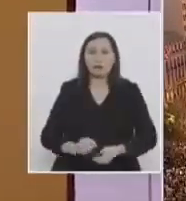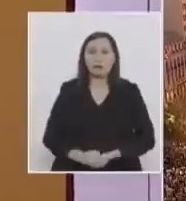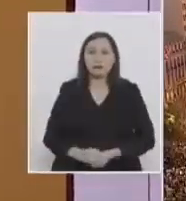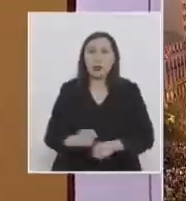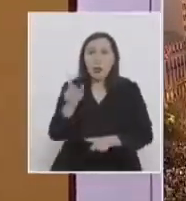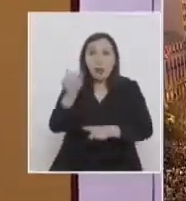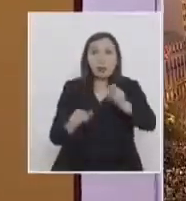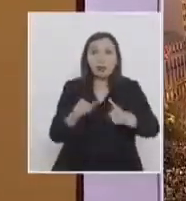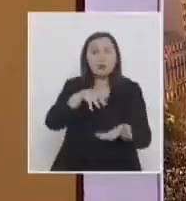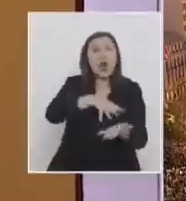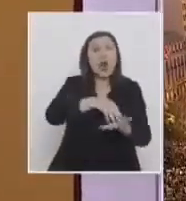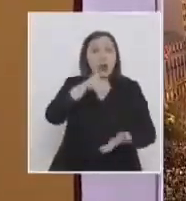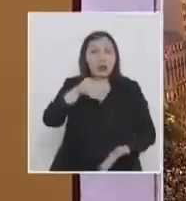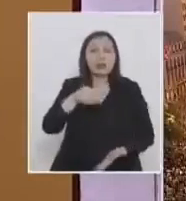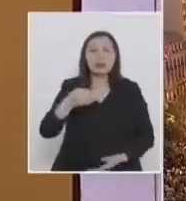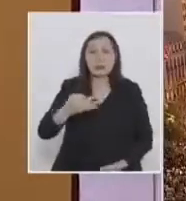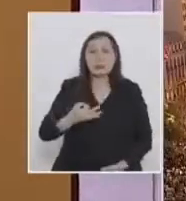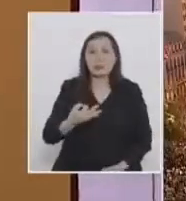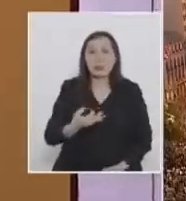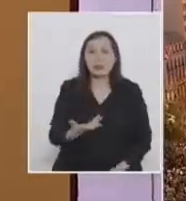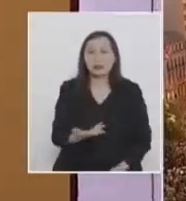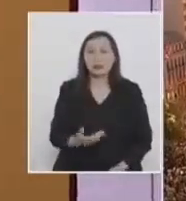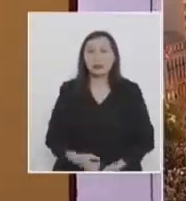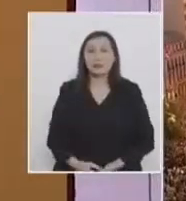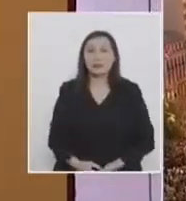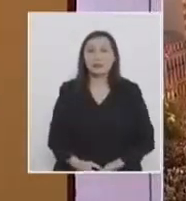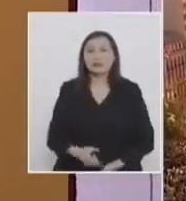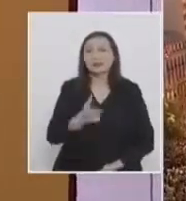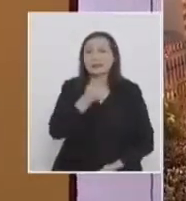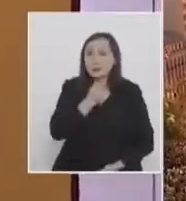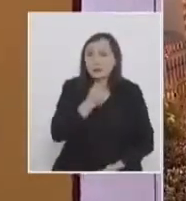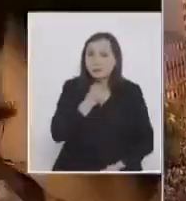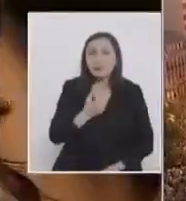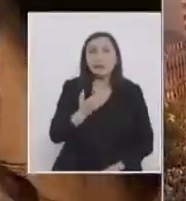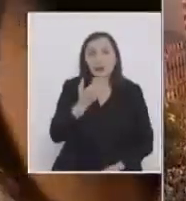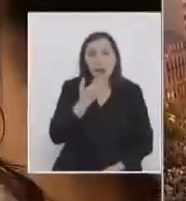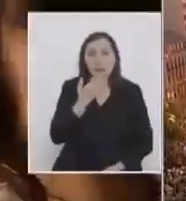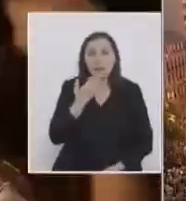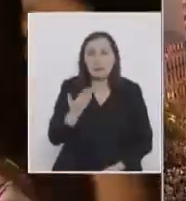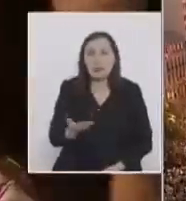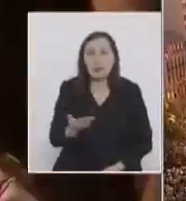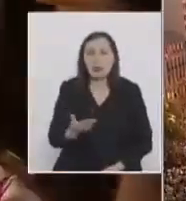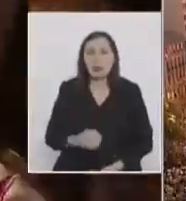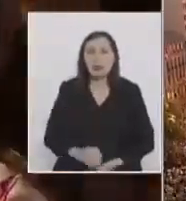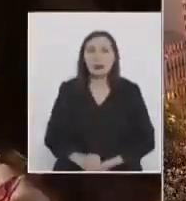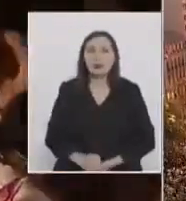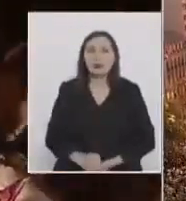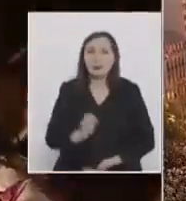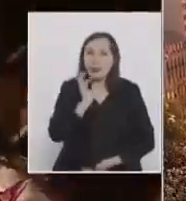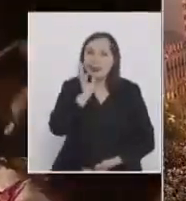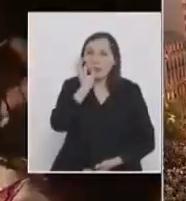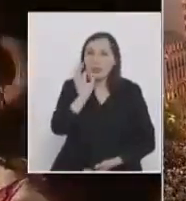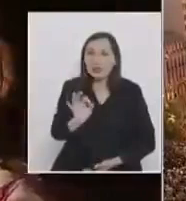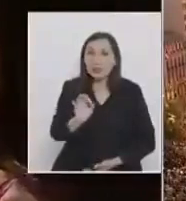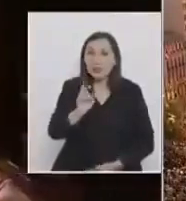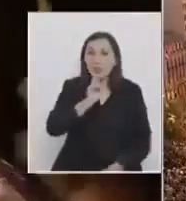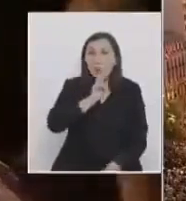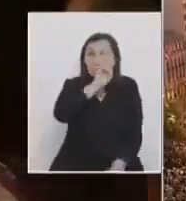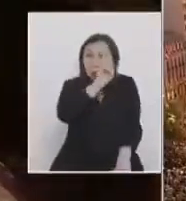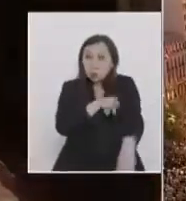A la gente de Arica, por cierto. Quiero también decir de que en el